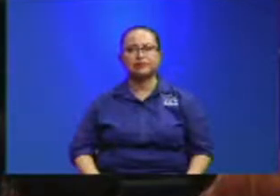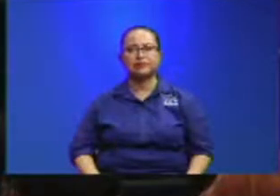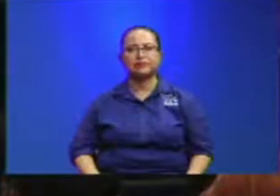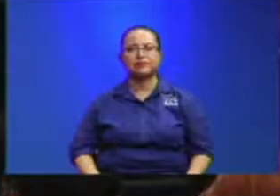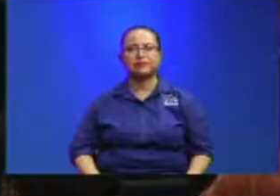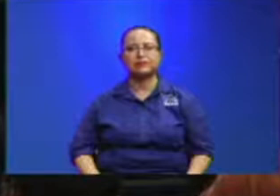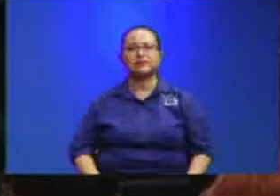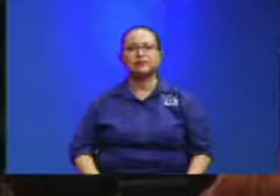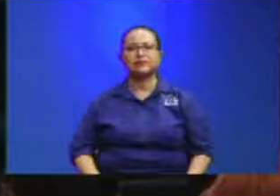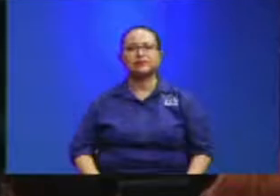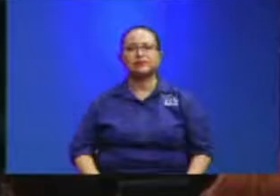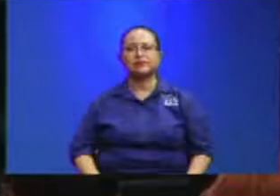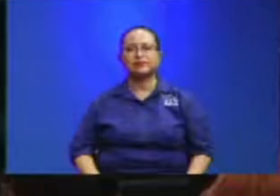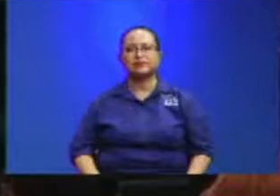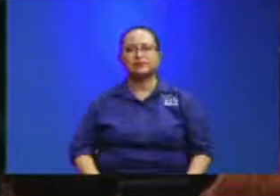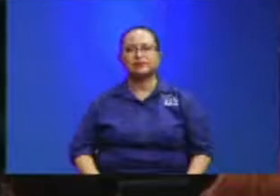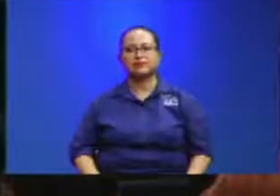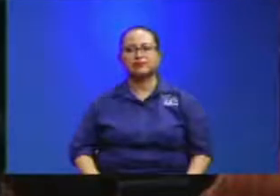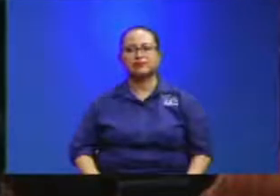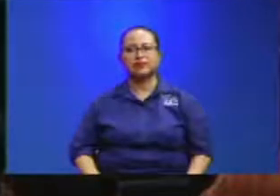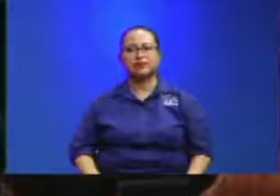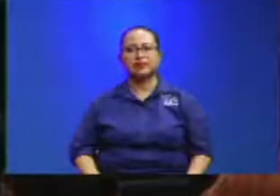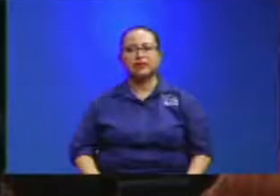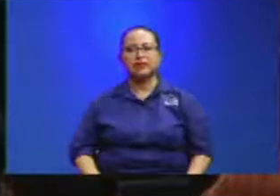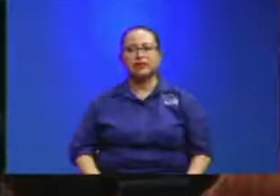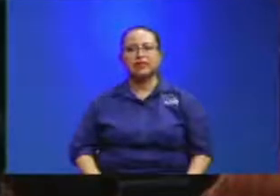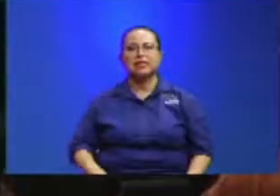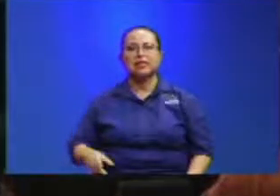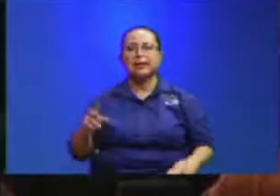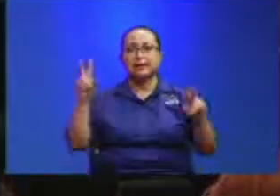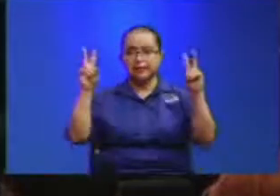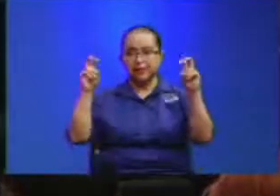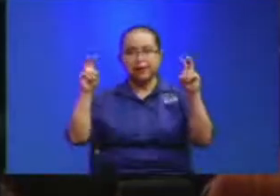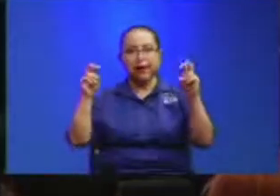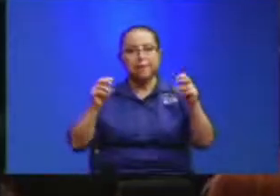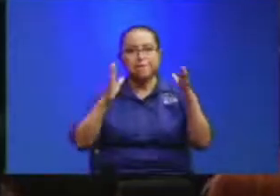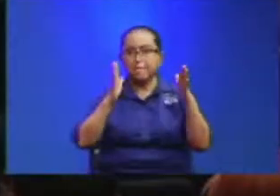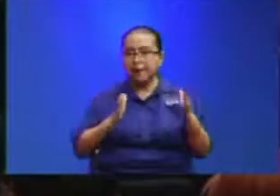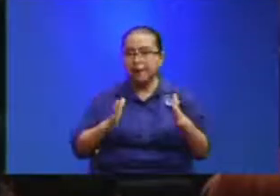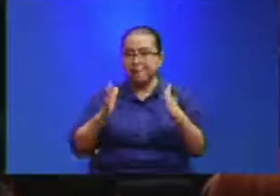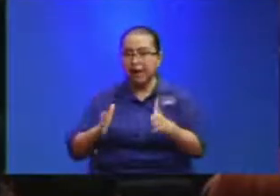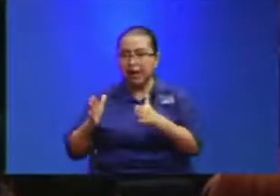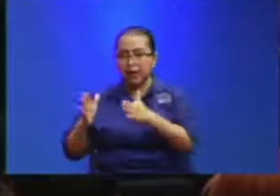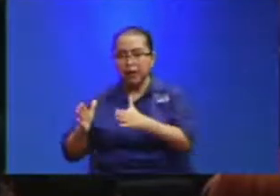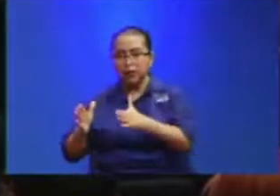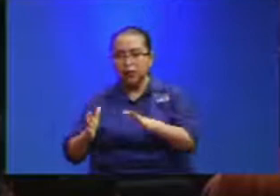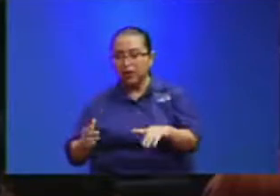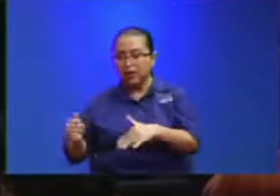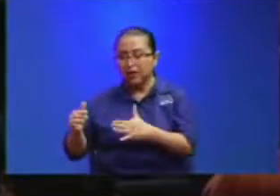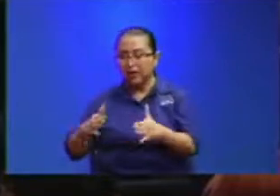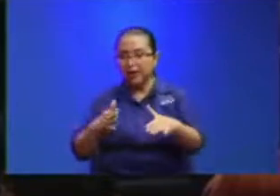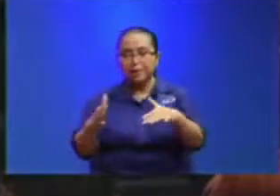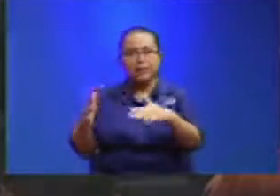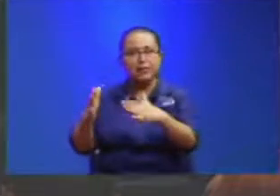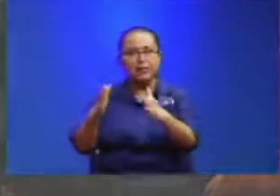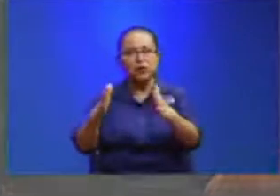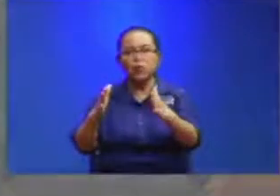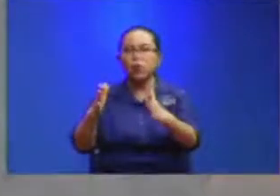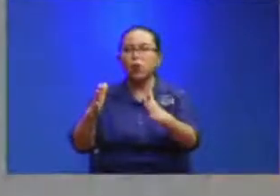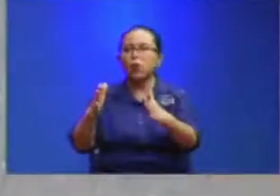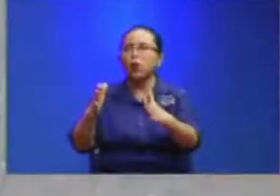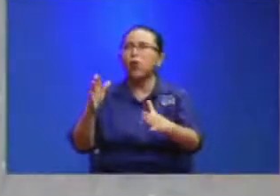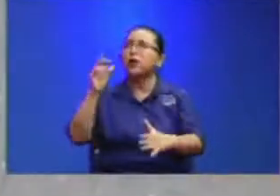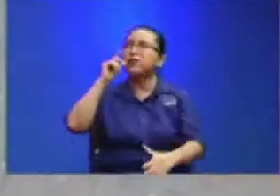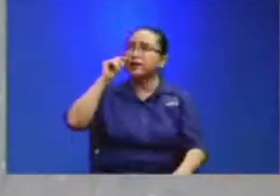en lo que quiero compartir y yo le puse al tema preparando el camino al señor o del señor